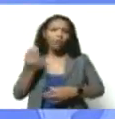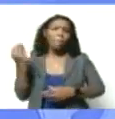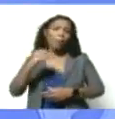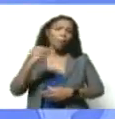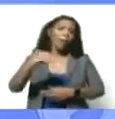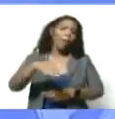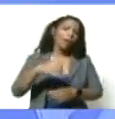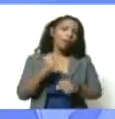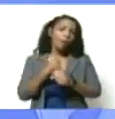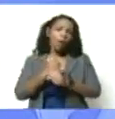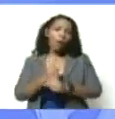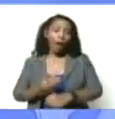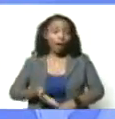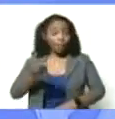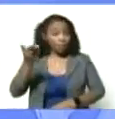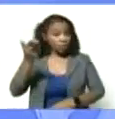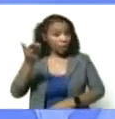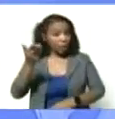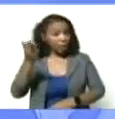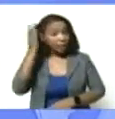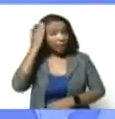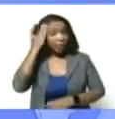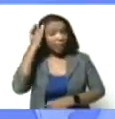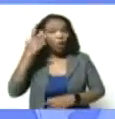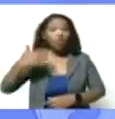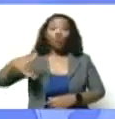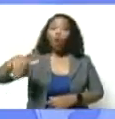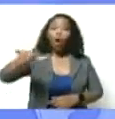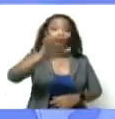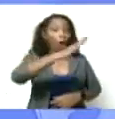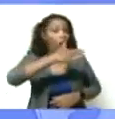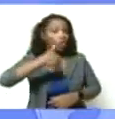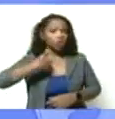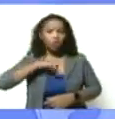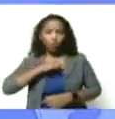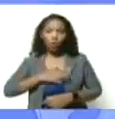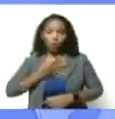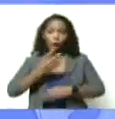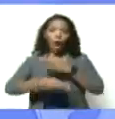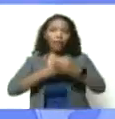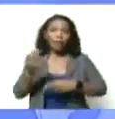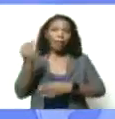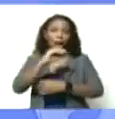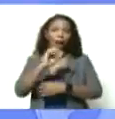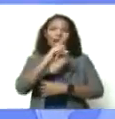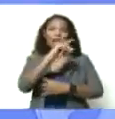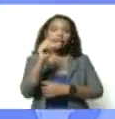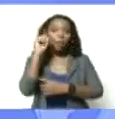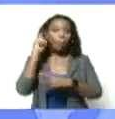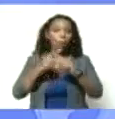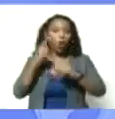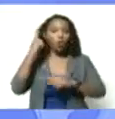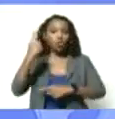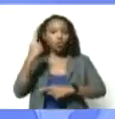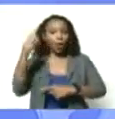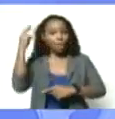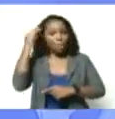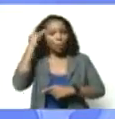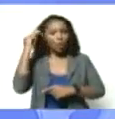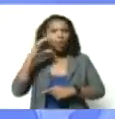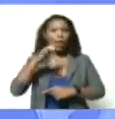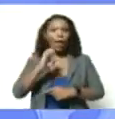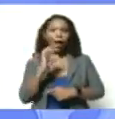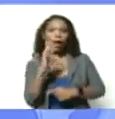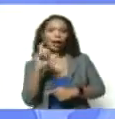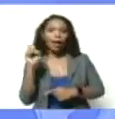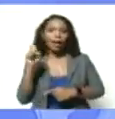más. Es importante que sepamos eso. Todos nosotros podemos hacer más. Y bueno, al 100 por 1. En memoria de Earle,